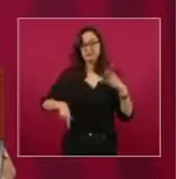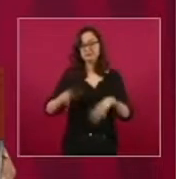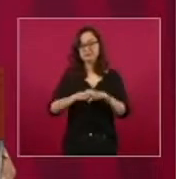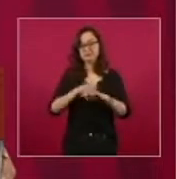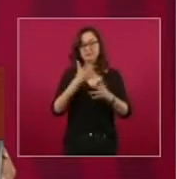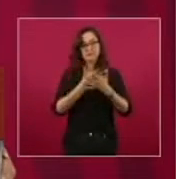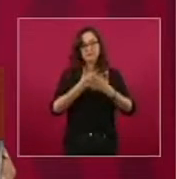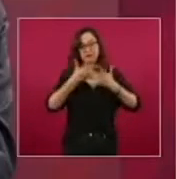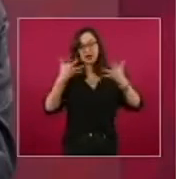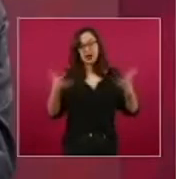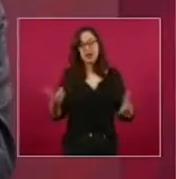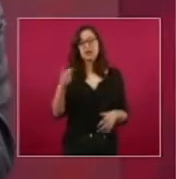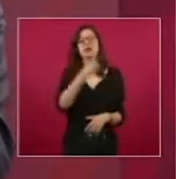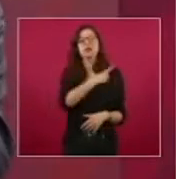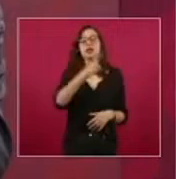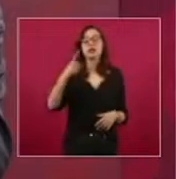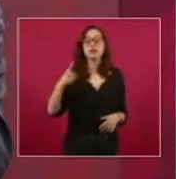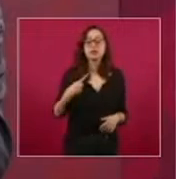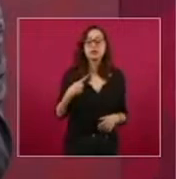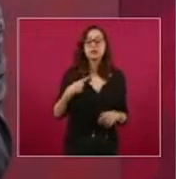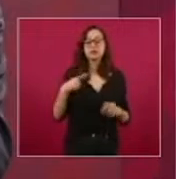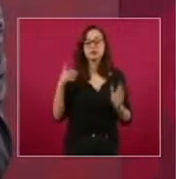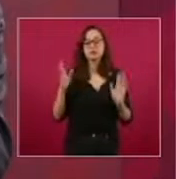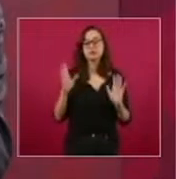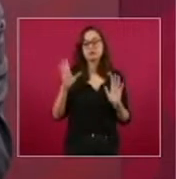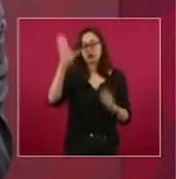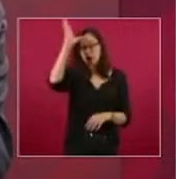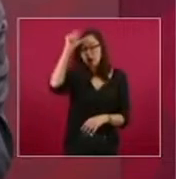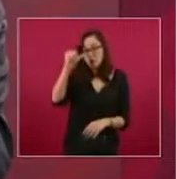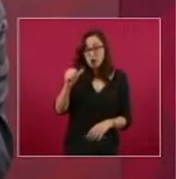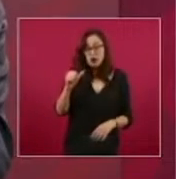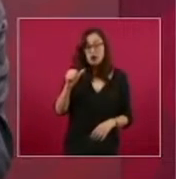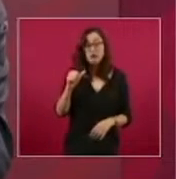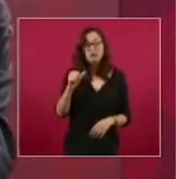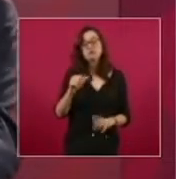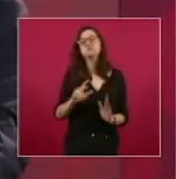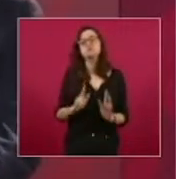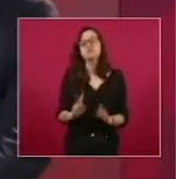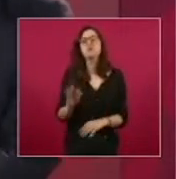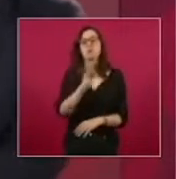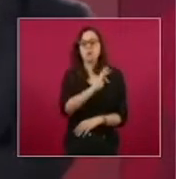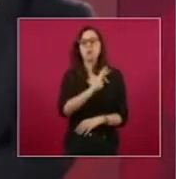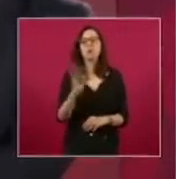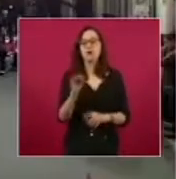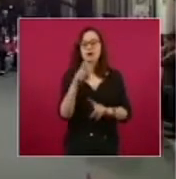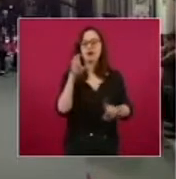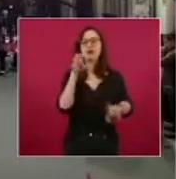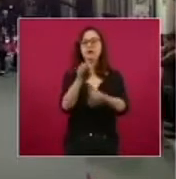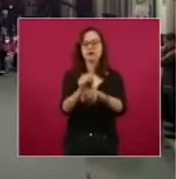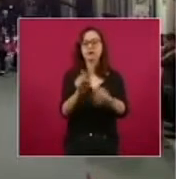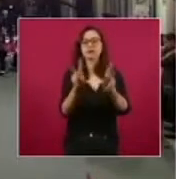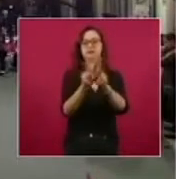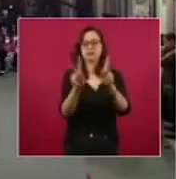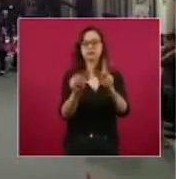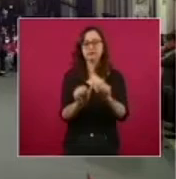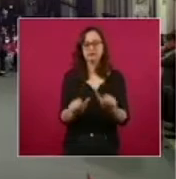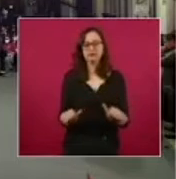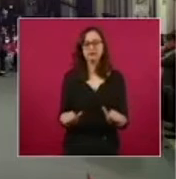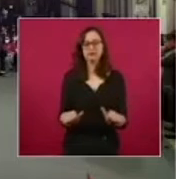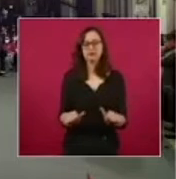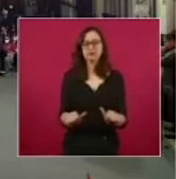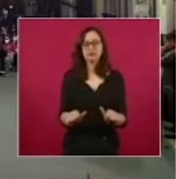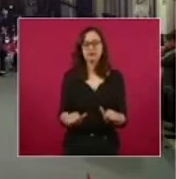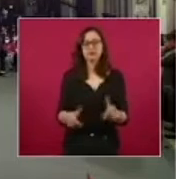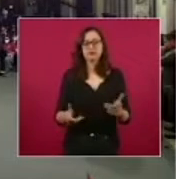la suya no que propone el presidente de una tregua de cuando al menos